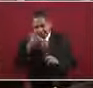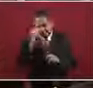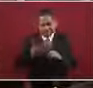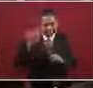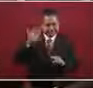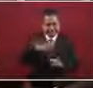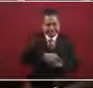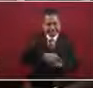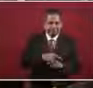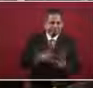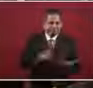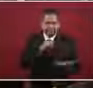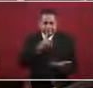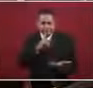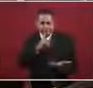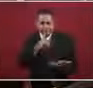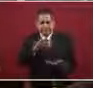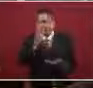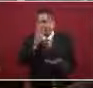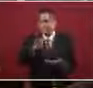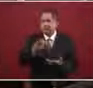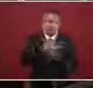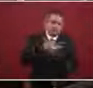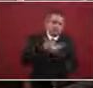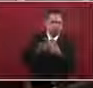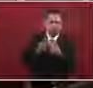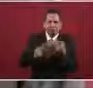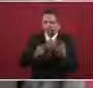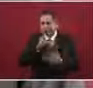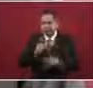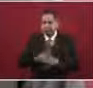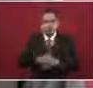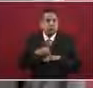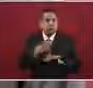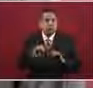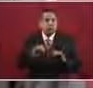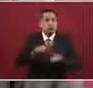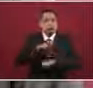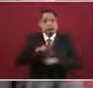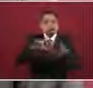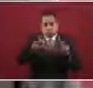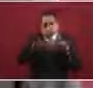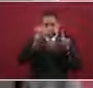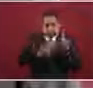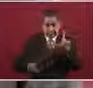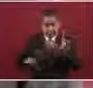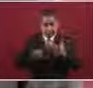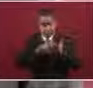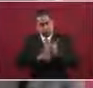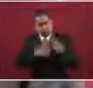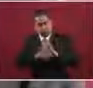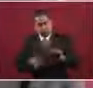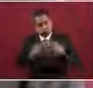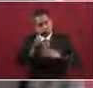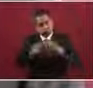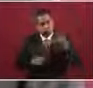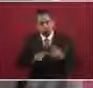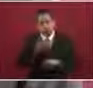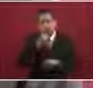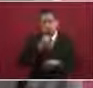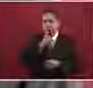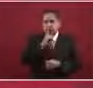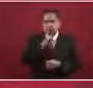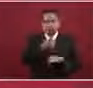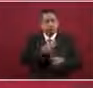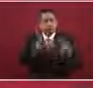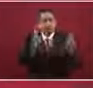o en la agenda de los problemas nacionales, no estaba el tema de la corrupción,